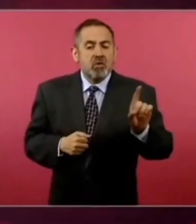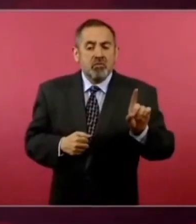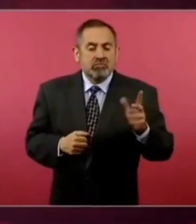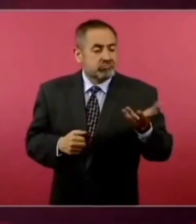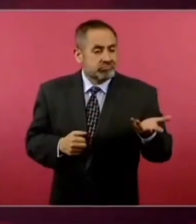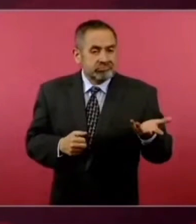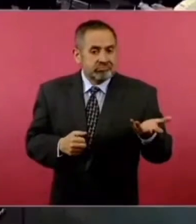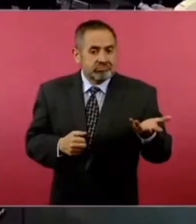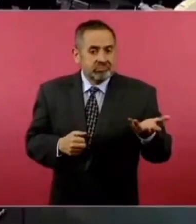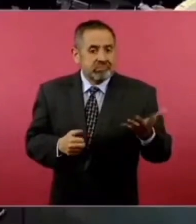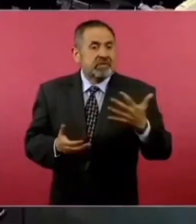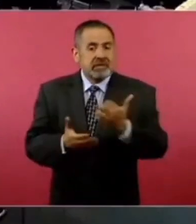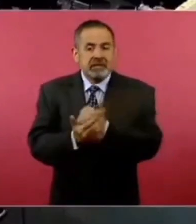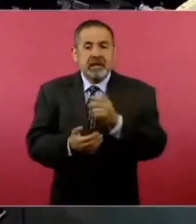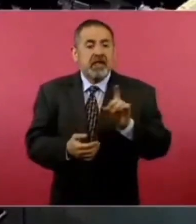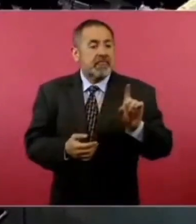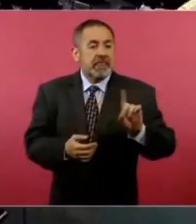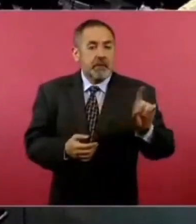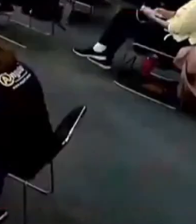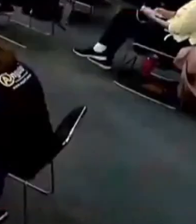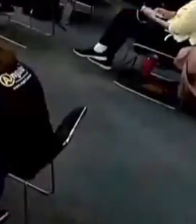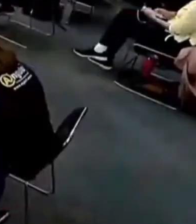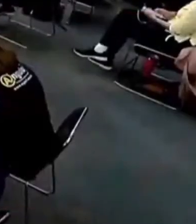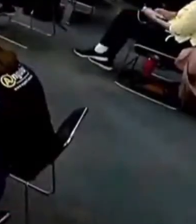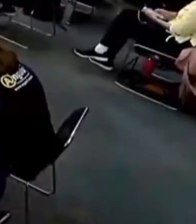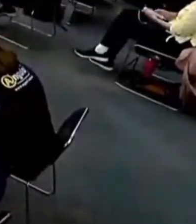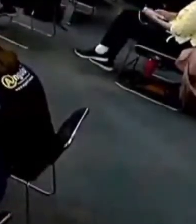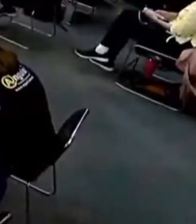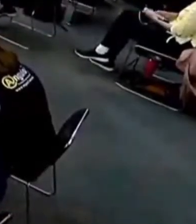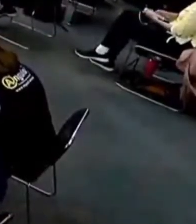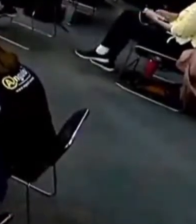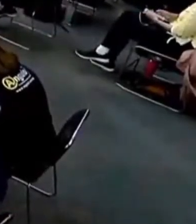una candidata del partido demócrata